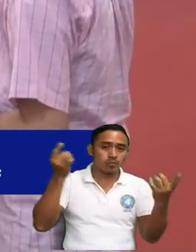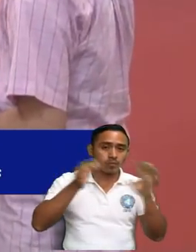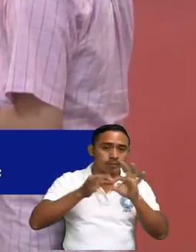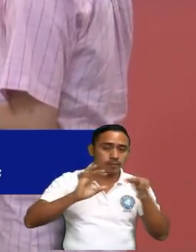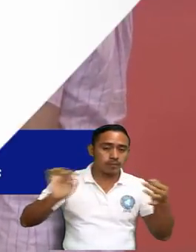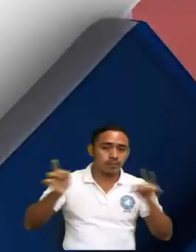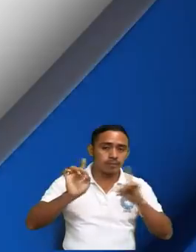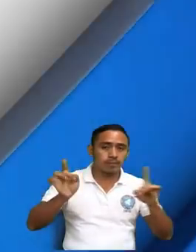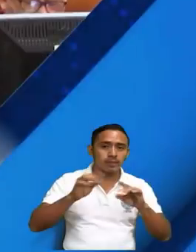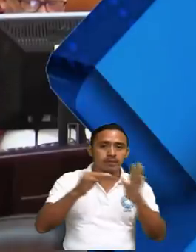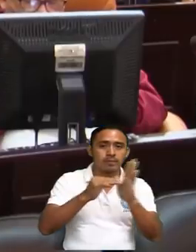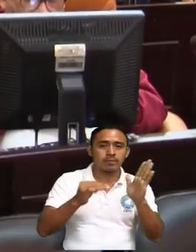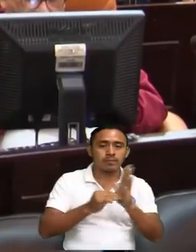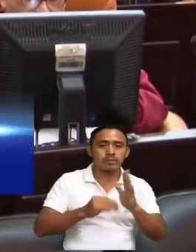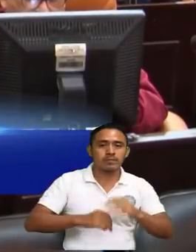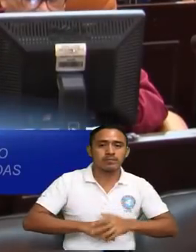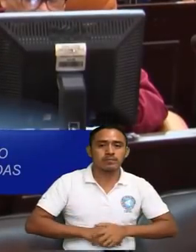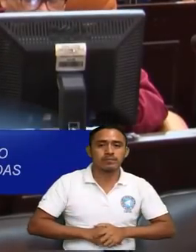Caribe.